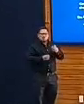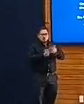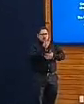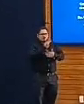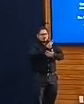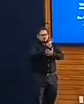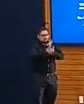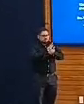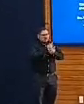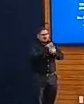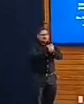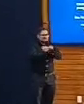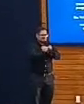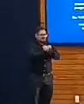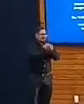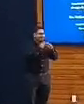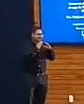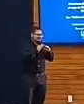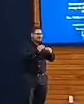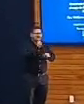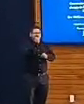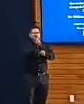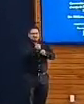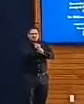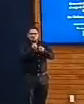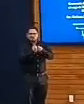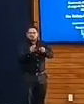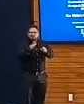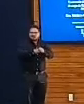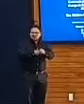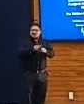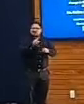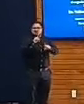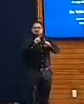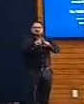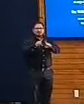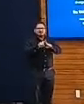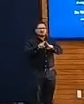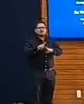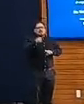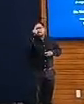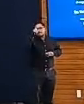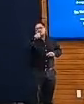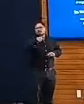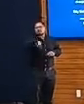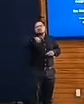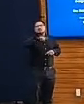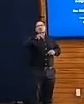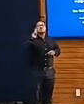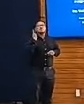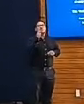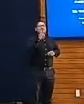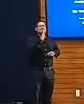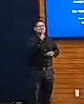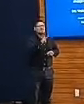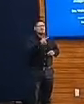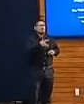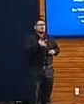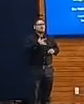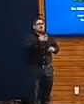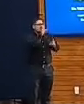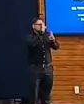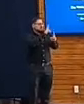educativos, prácticas sociales, procesos y servicios enfocados al bienestar universitario, priorizando el